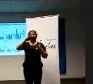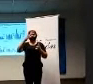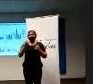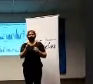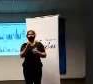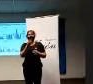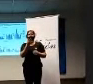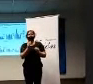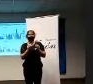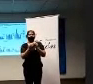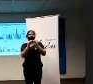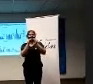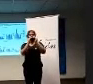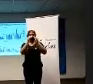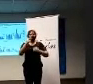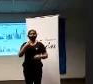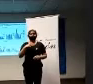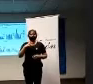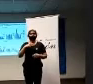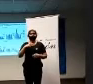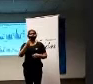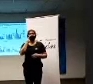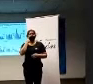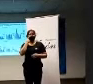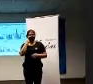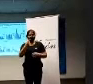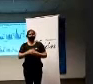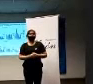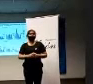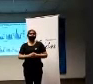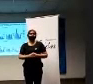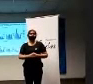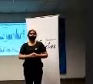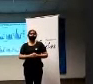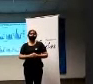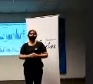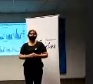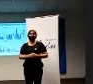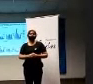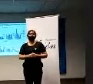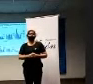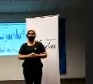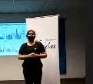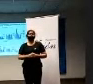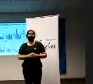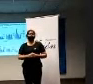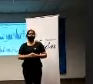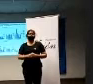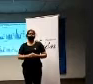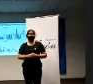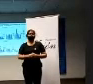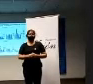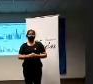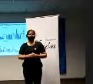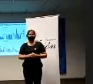en el departamento de Canindeyú, Concepción y Amambay. En el eje sur, que forma Itapúa, Paraguarí, Misiones y